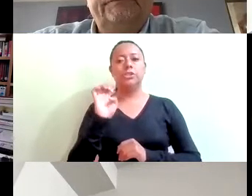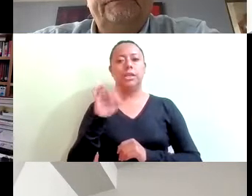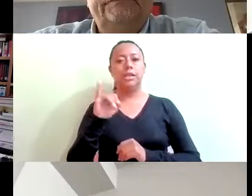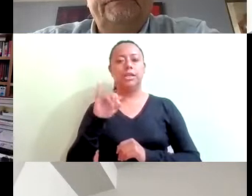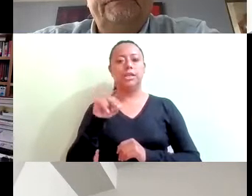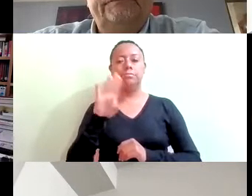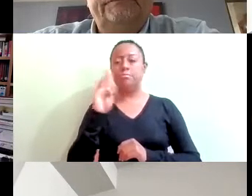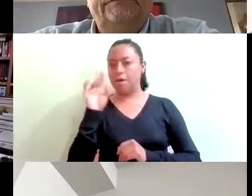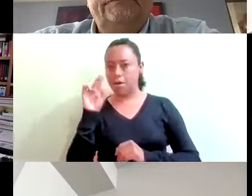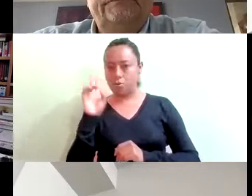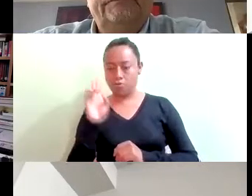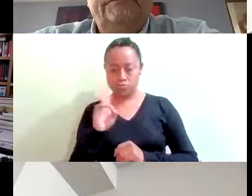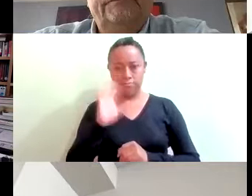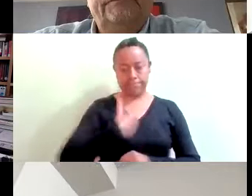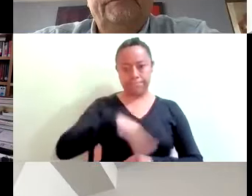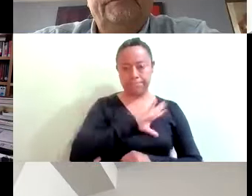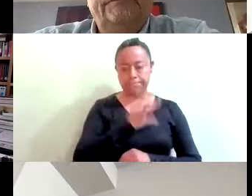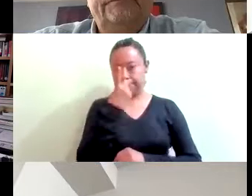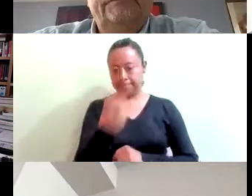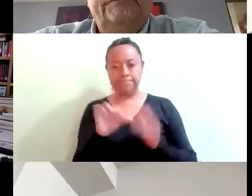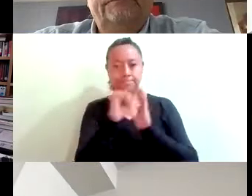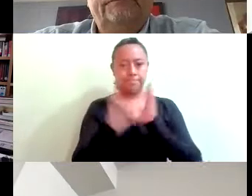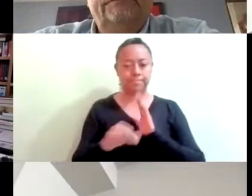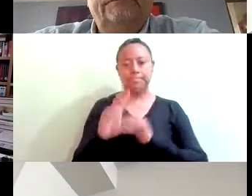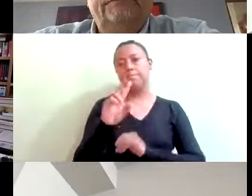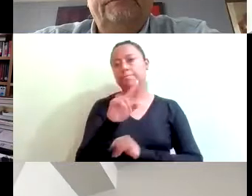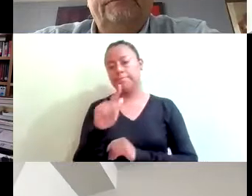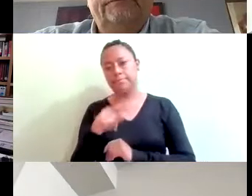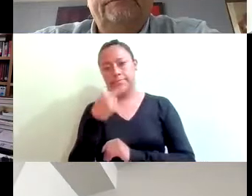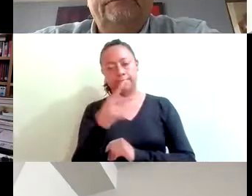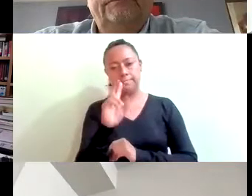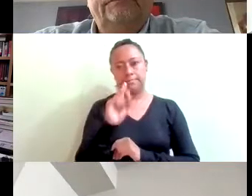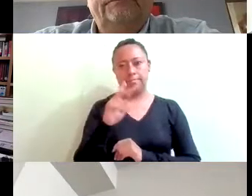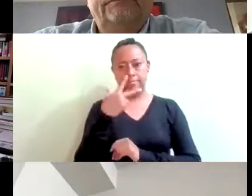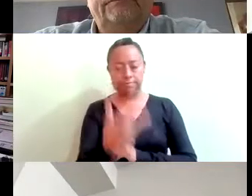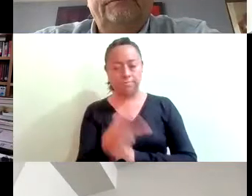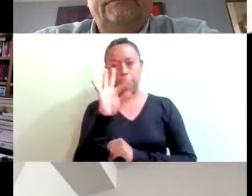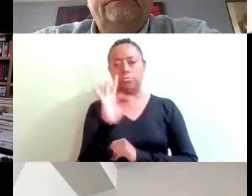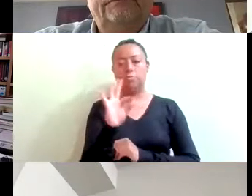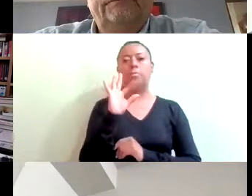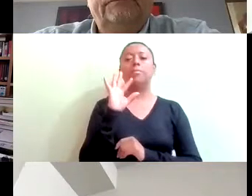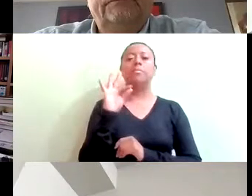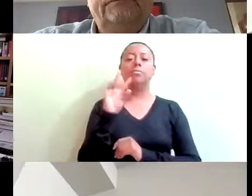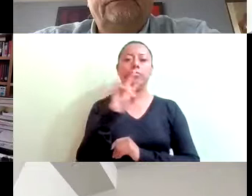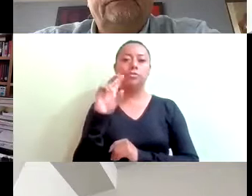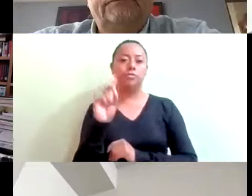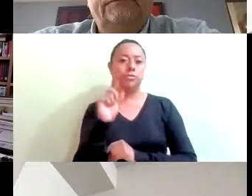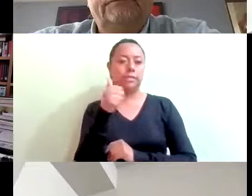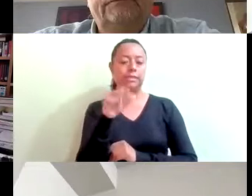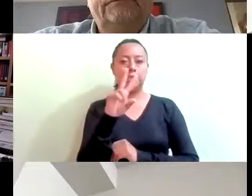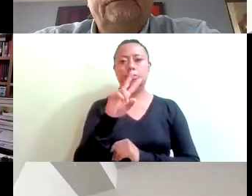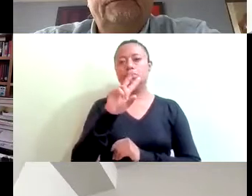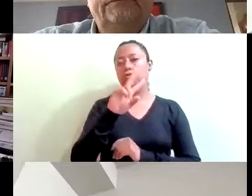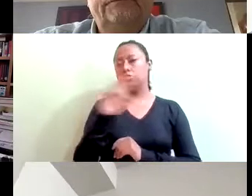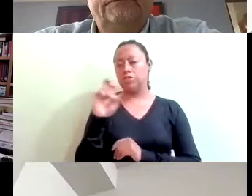los artículos 135, 38, 40, 41, 236, 237 y 253 del Código